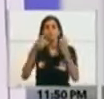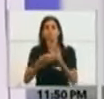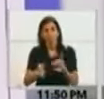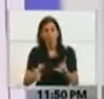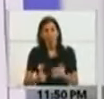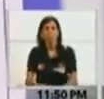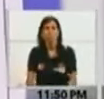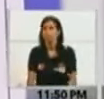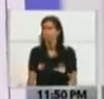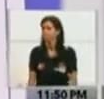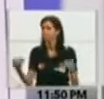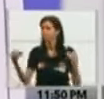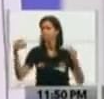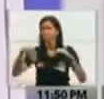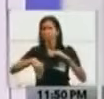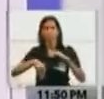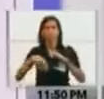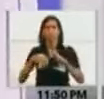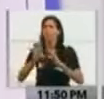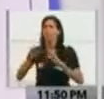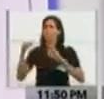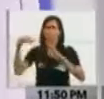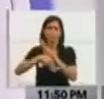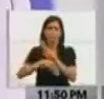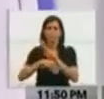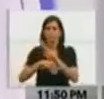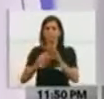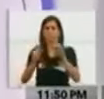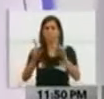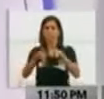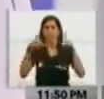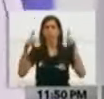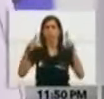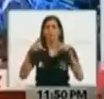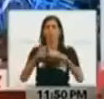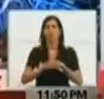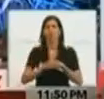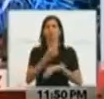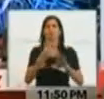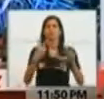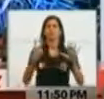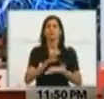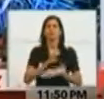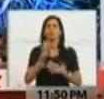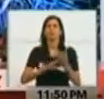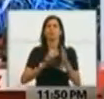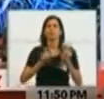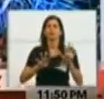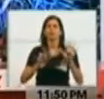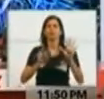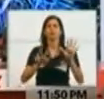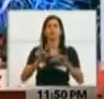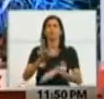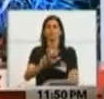país, dice José Vicente Rangel, en nota de Carlos Villegas, del 27 de enero del año 83.